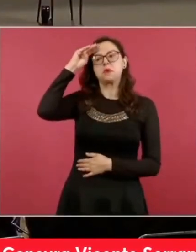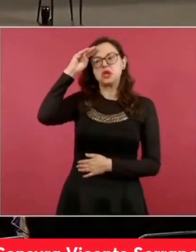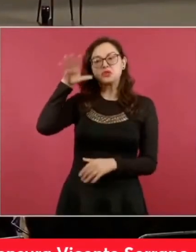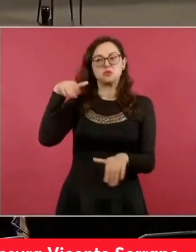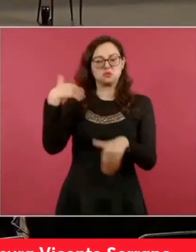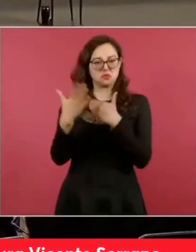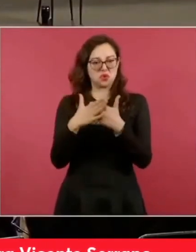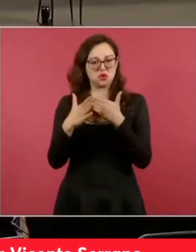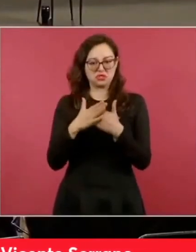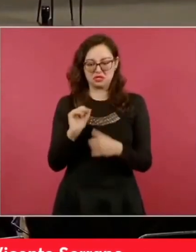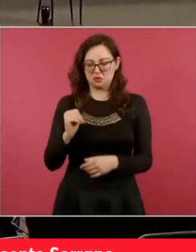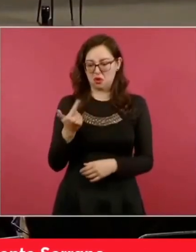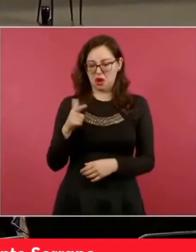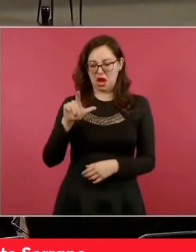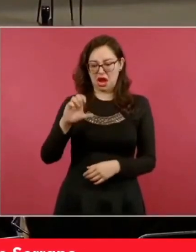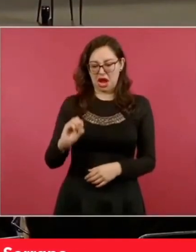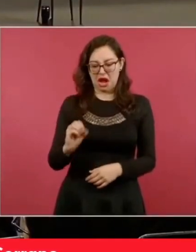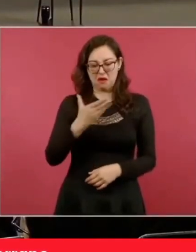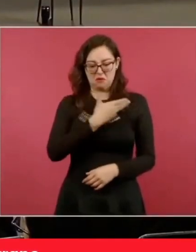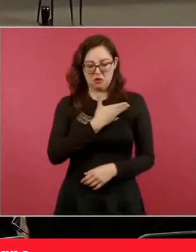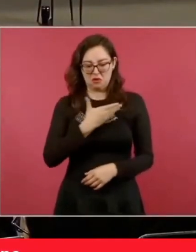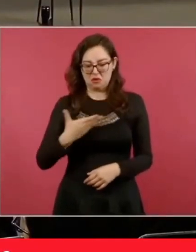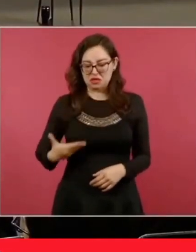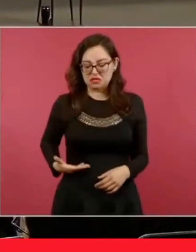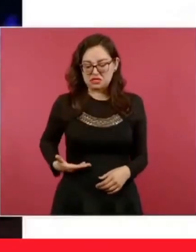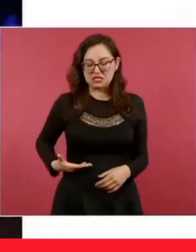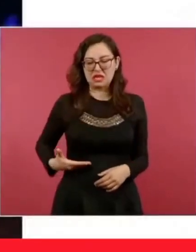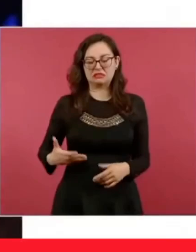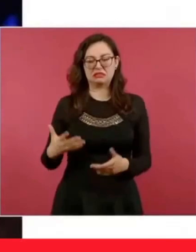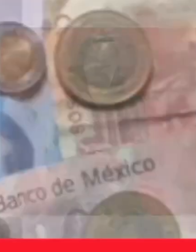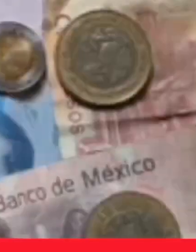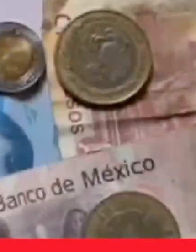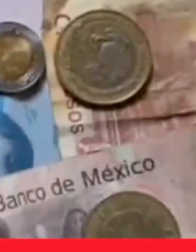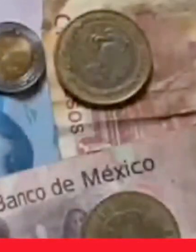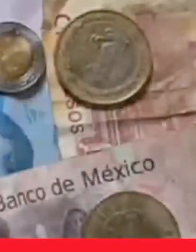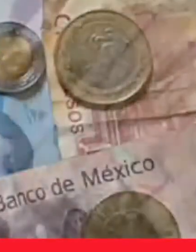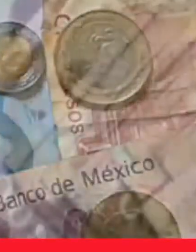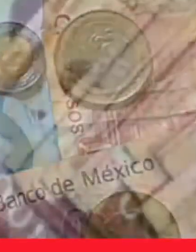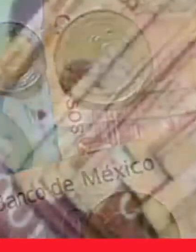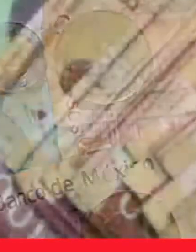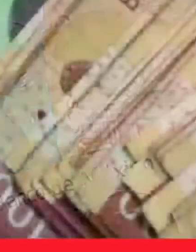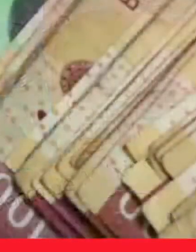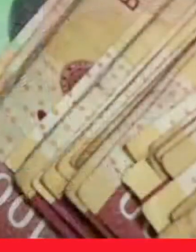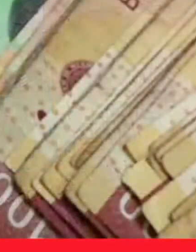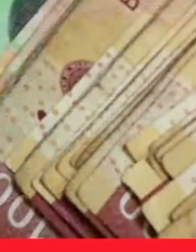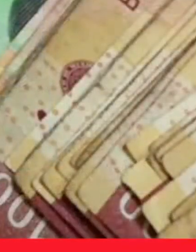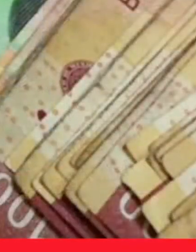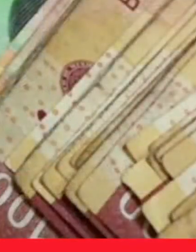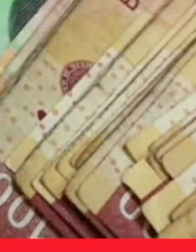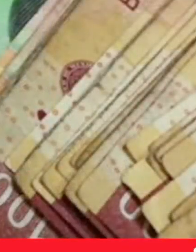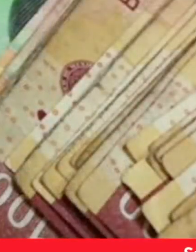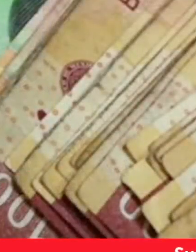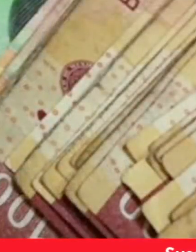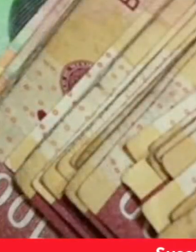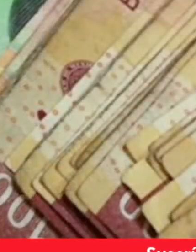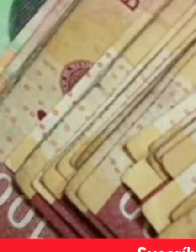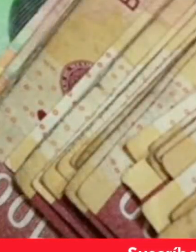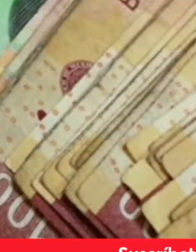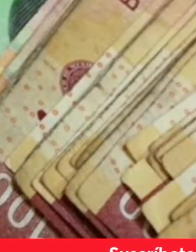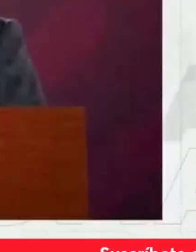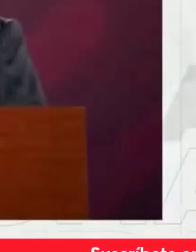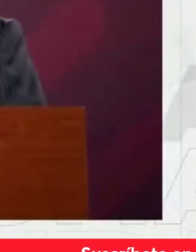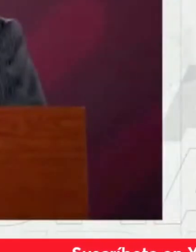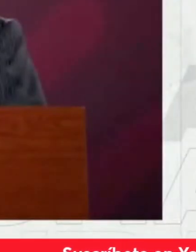es que haya tratado de libre comercio y que no gane López Obrador. Porque creo que a los mercados les gustaría más la continuidad de